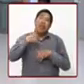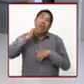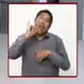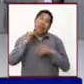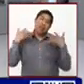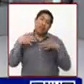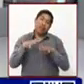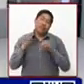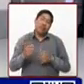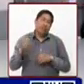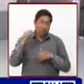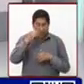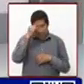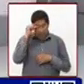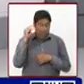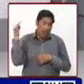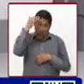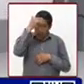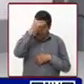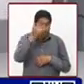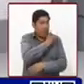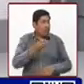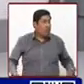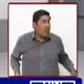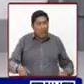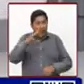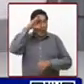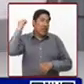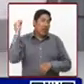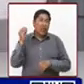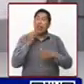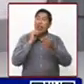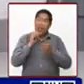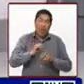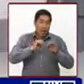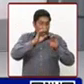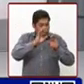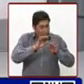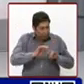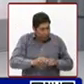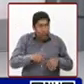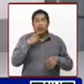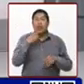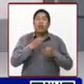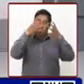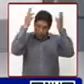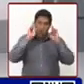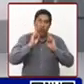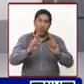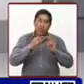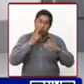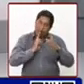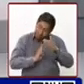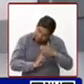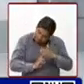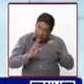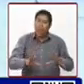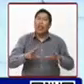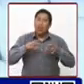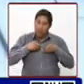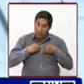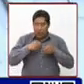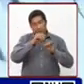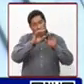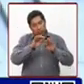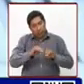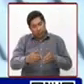el Cabildo que ayer se llevó a cabo en la ciudad del alto por ejemplo el presidente Luis alce catacora ha escrito dice Con mucho respeto y humildad recibimos el manifiesto